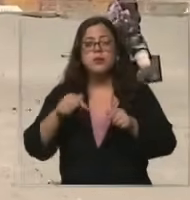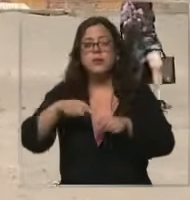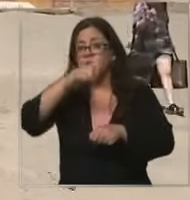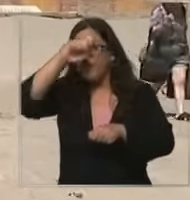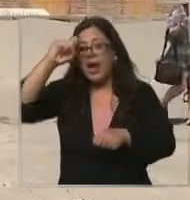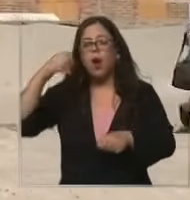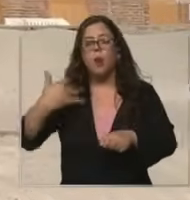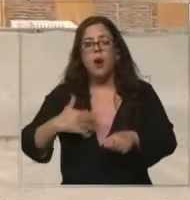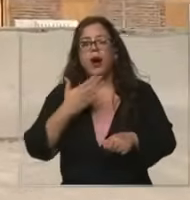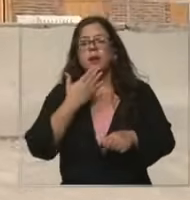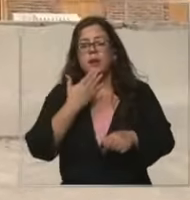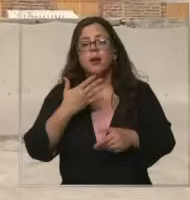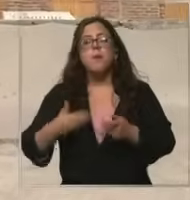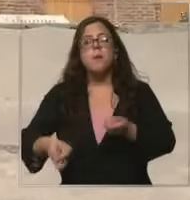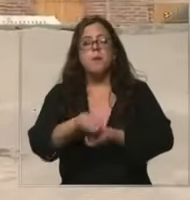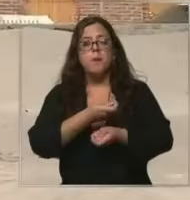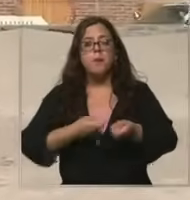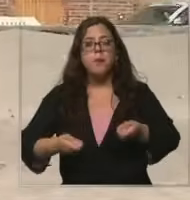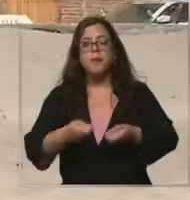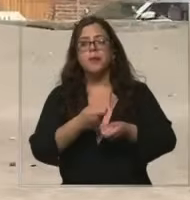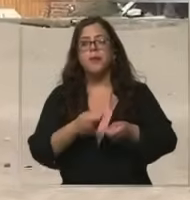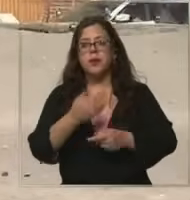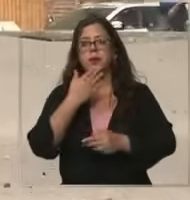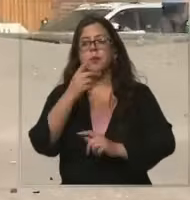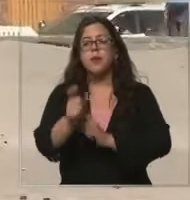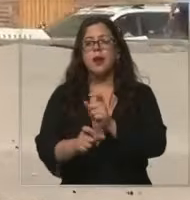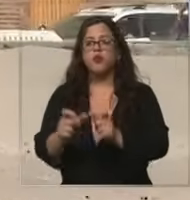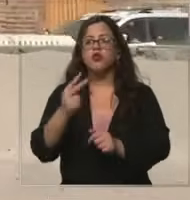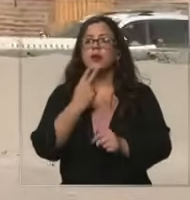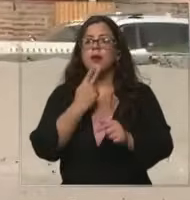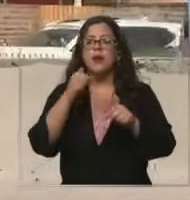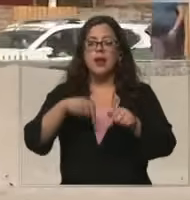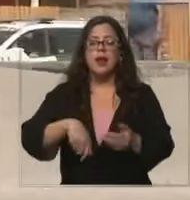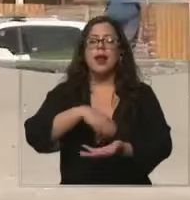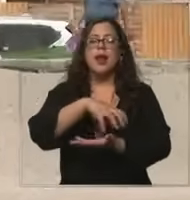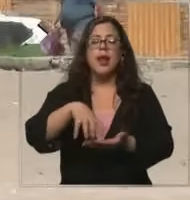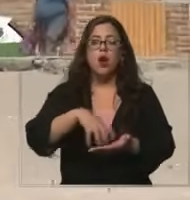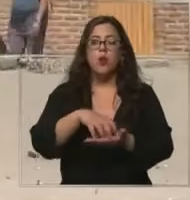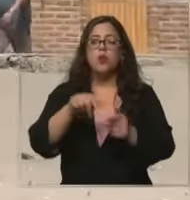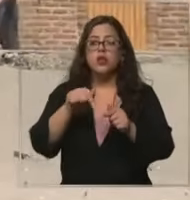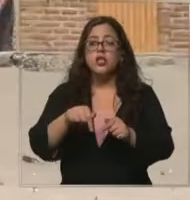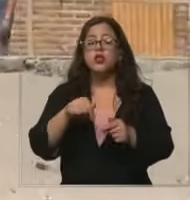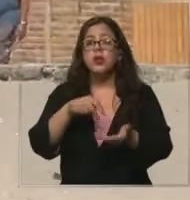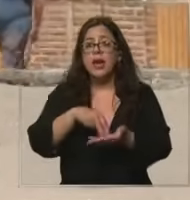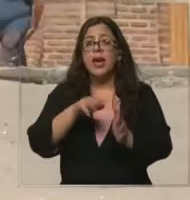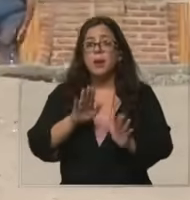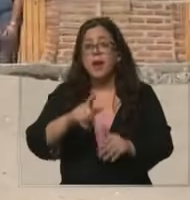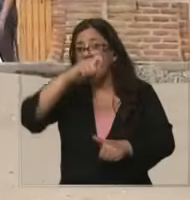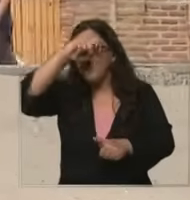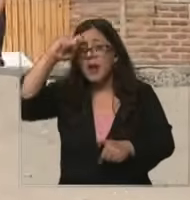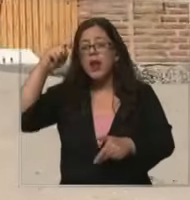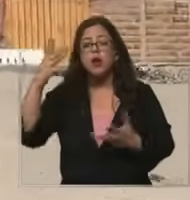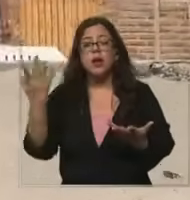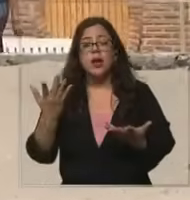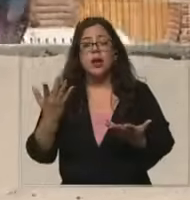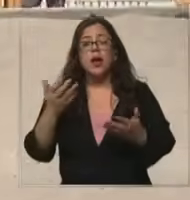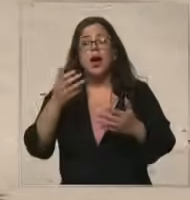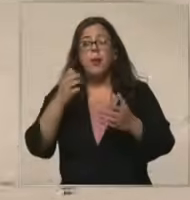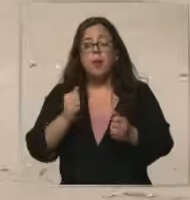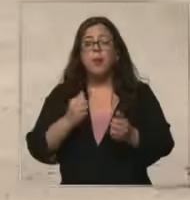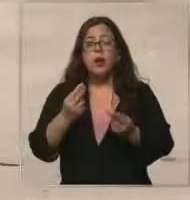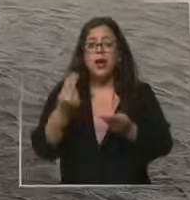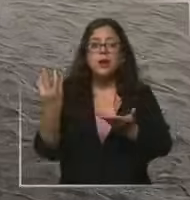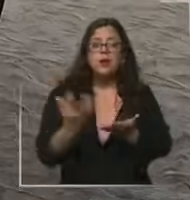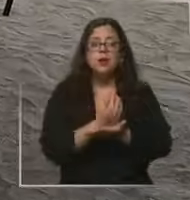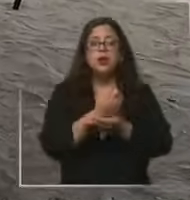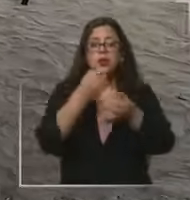importante, sobre todo para el comercio, sobre todo para aquellas personas que viven en Cartagena, los cuales esperan el periodo estival para que poder reunir su